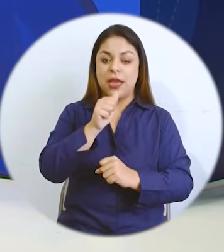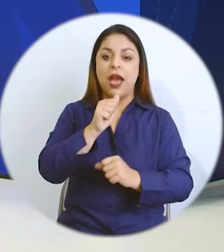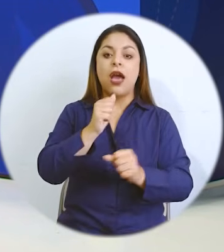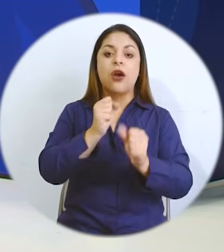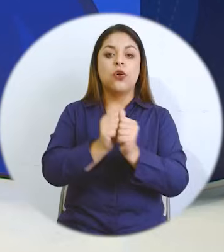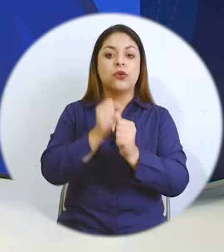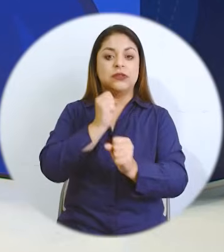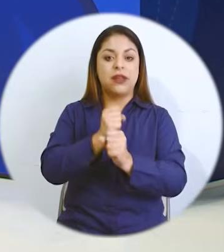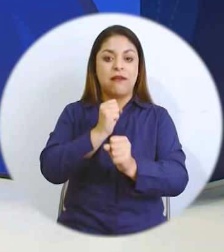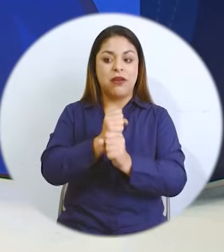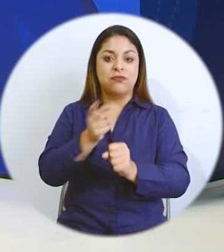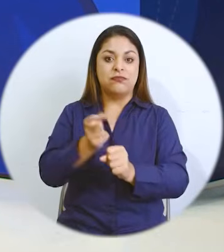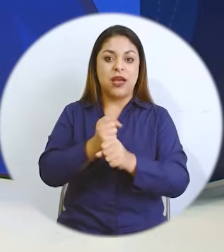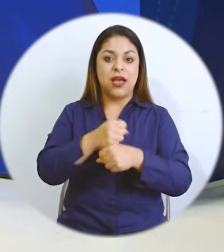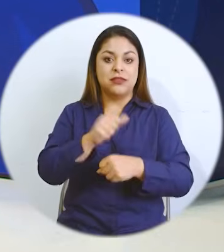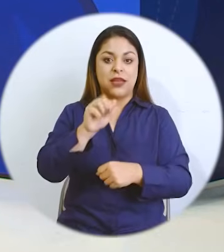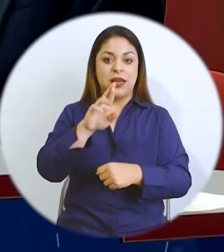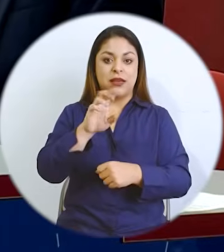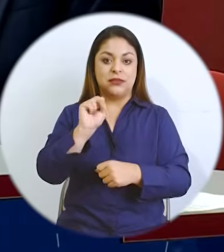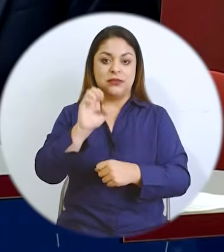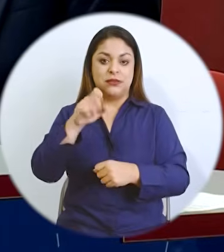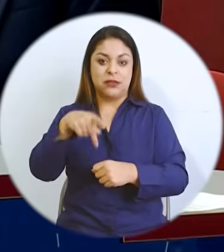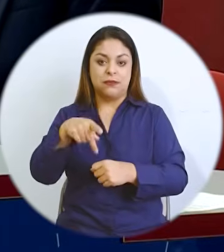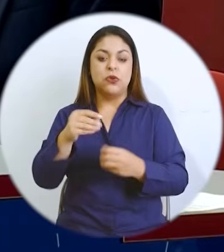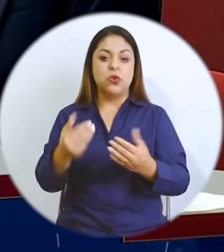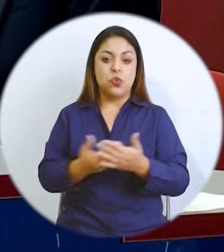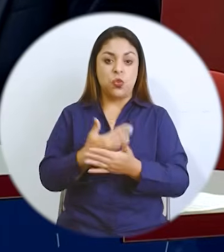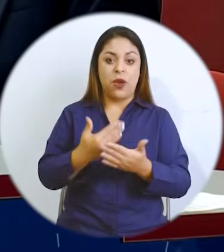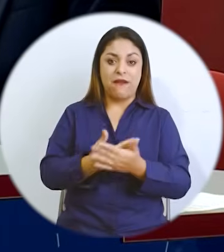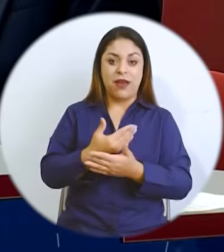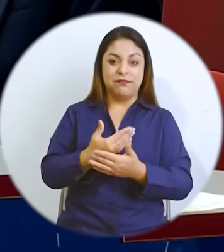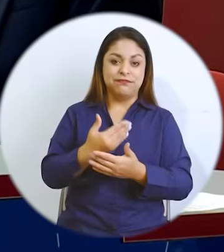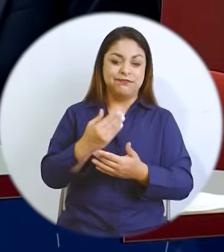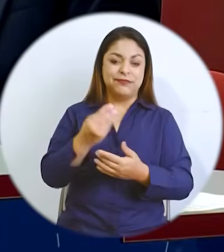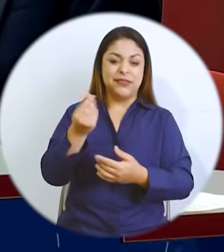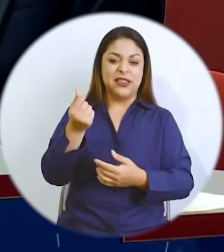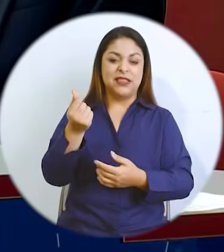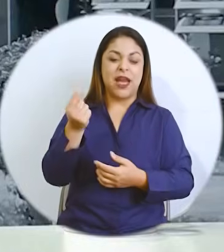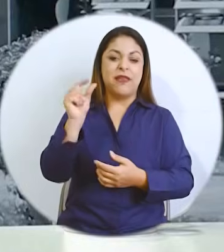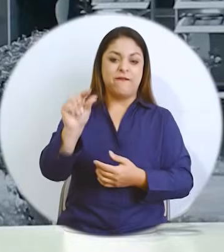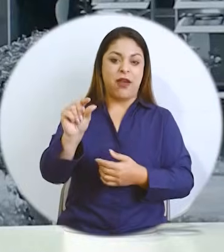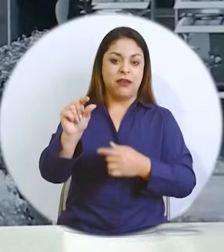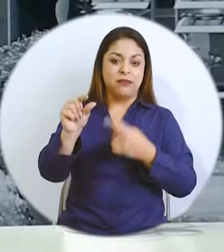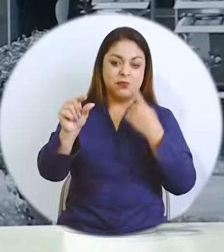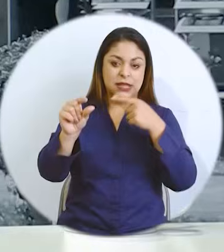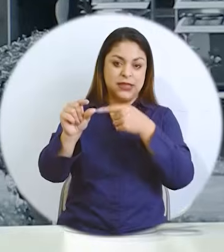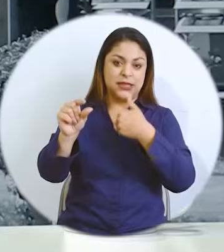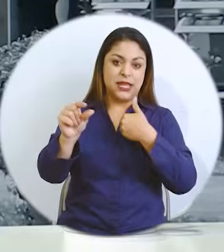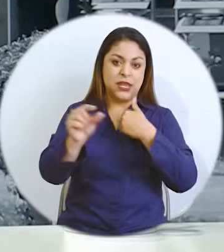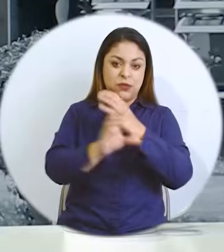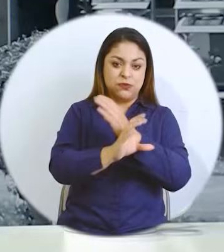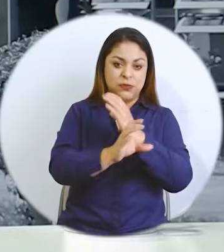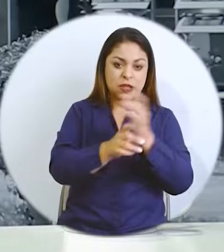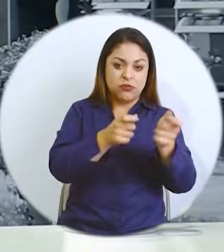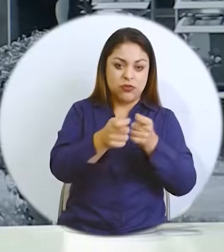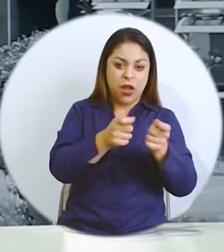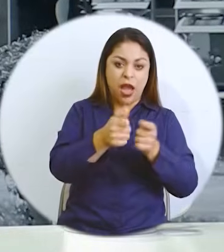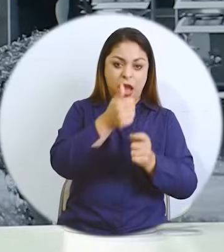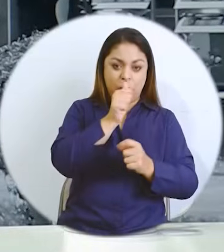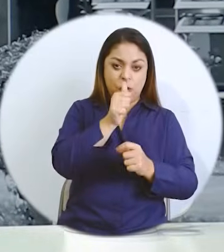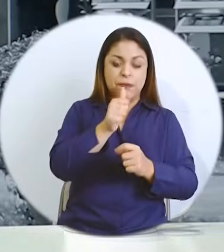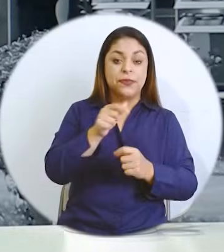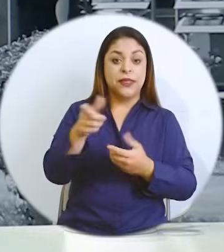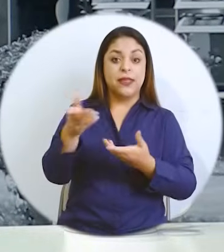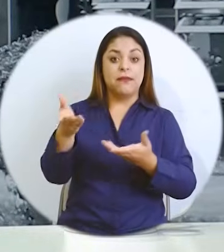de la seguridad hídrica, con el trabajo que ha hecho ARECEP, con la nueva tarifa de protección del recurso hídrico, que nos viene a dar